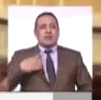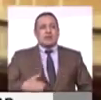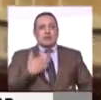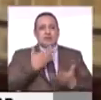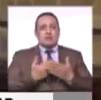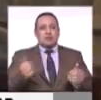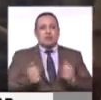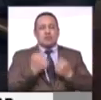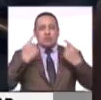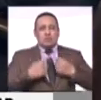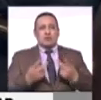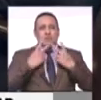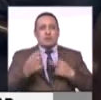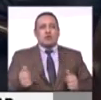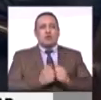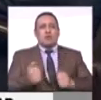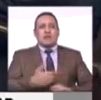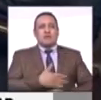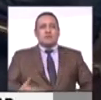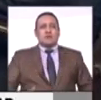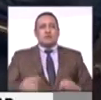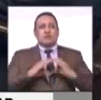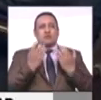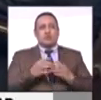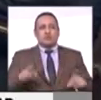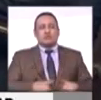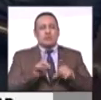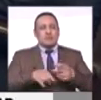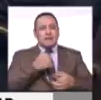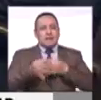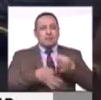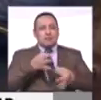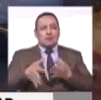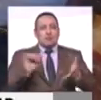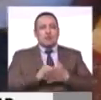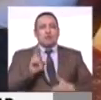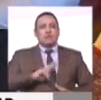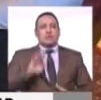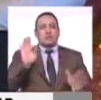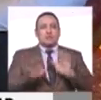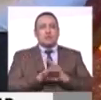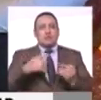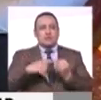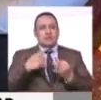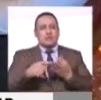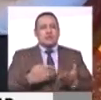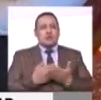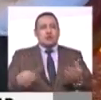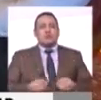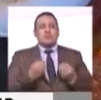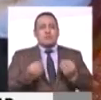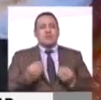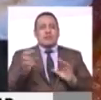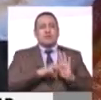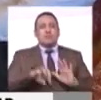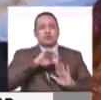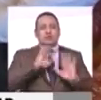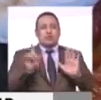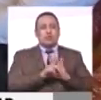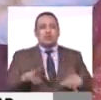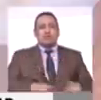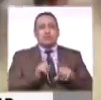agradeció la disposición del presidente del Congreso, quien le expresó que utilizará sus buenos oficios para que los proyectos